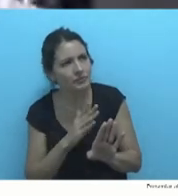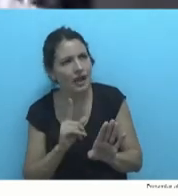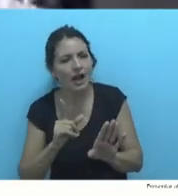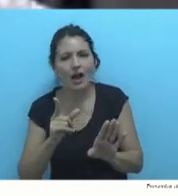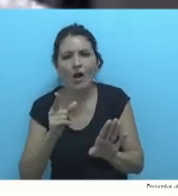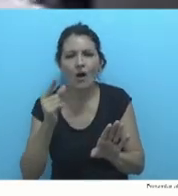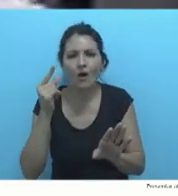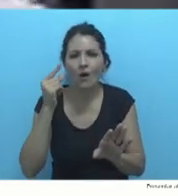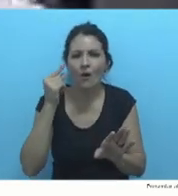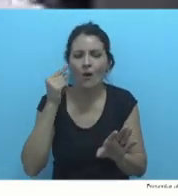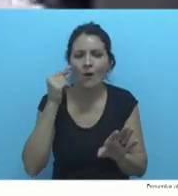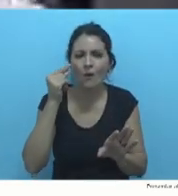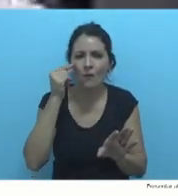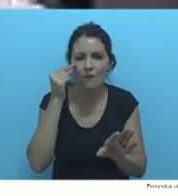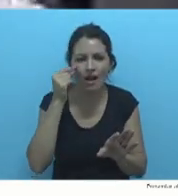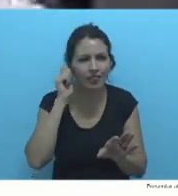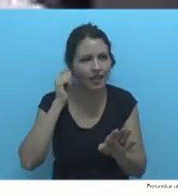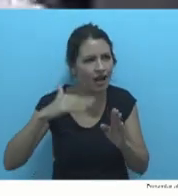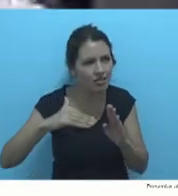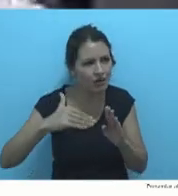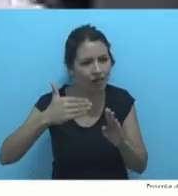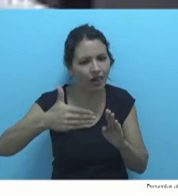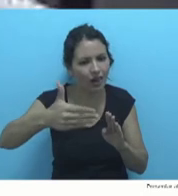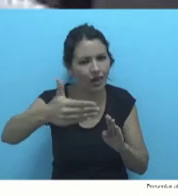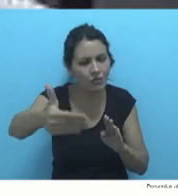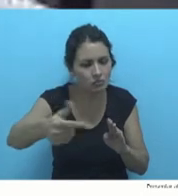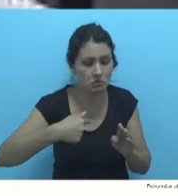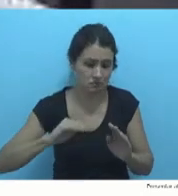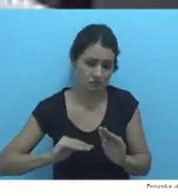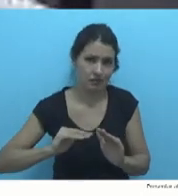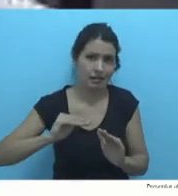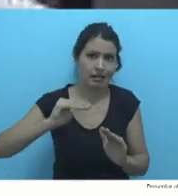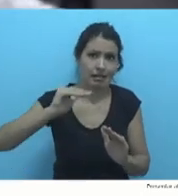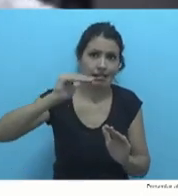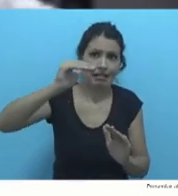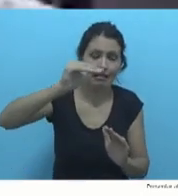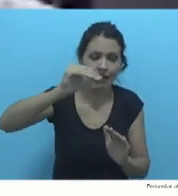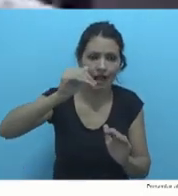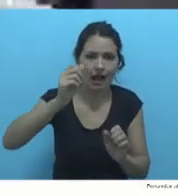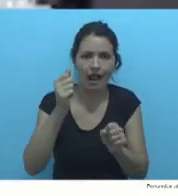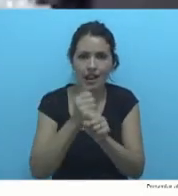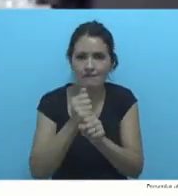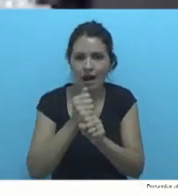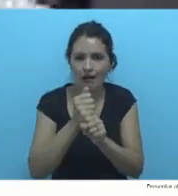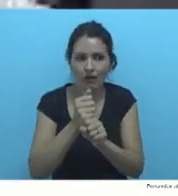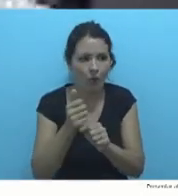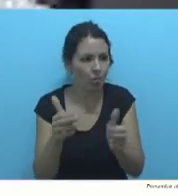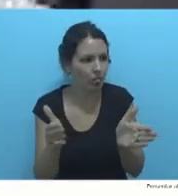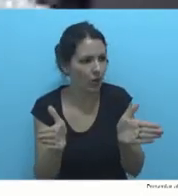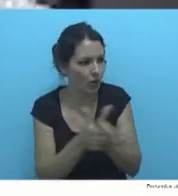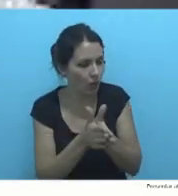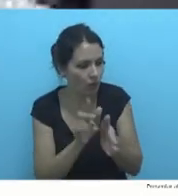dos, con Danilo Quilibarda y con Roberto Rosúa. Y en el medio, algo que se citó, que fue